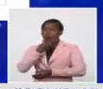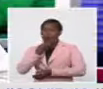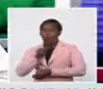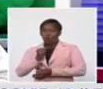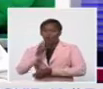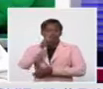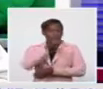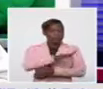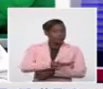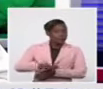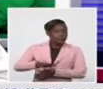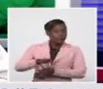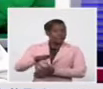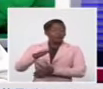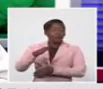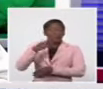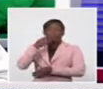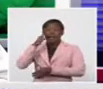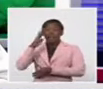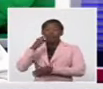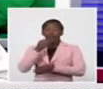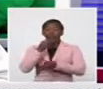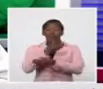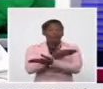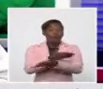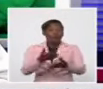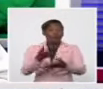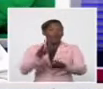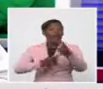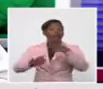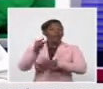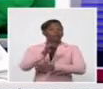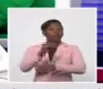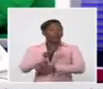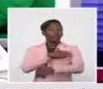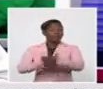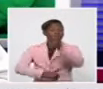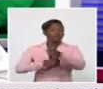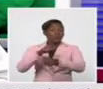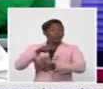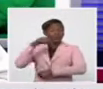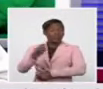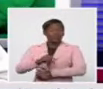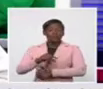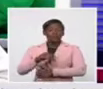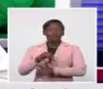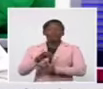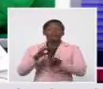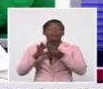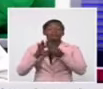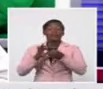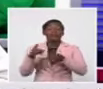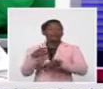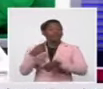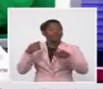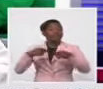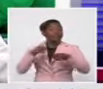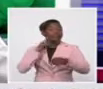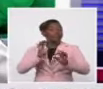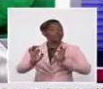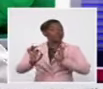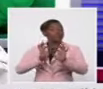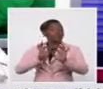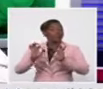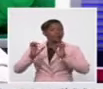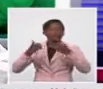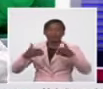muchas comorbilidades, y que lo que nos queda es protegernos cada vez más, hasta que con las medidas